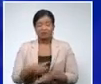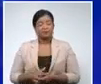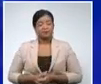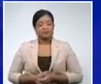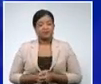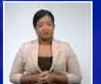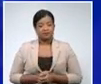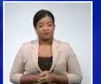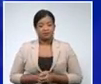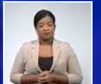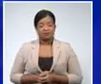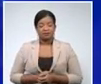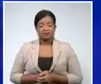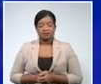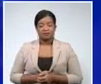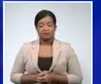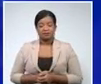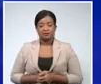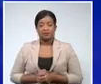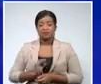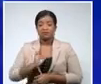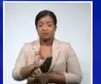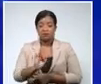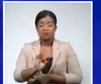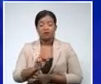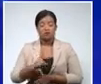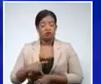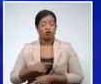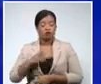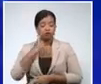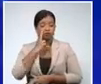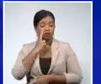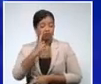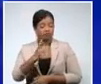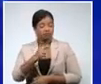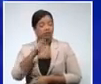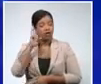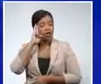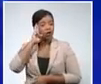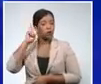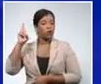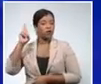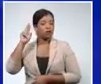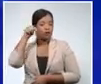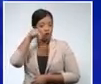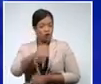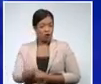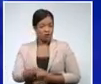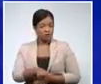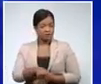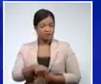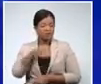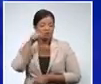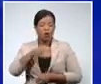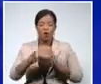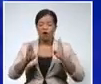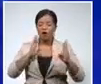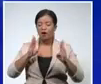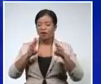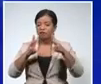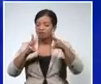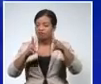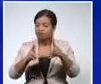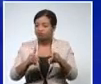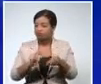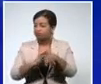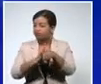damos mucho reconocimiento, el recuerdo de Chávez en el día de hoy. ¿Qué dicen las estadísticas de esta jornada, doctor? Las